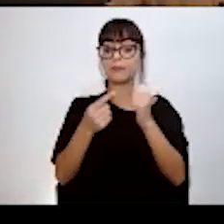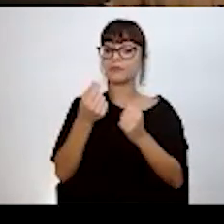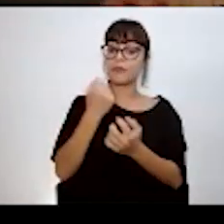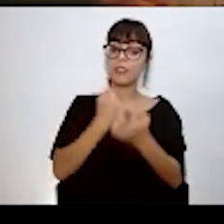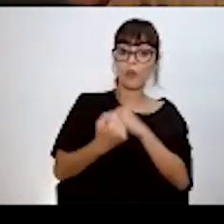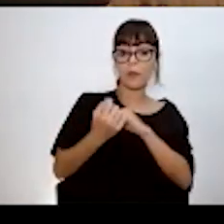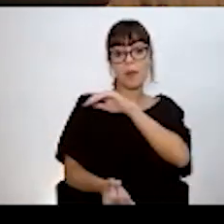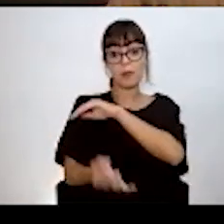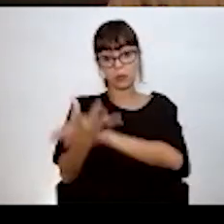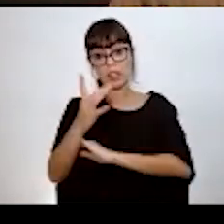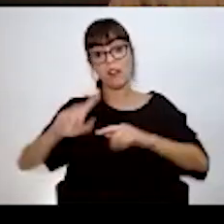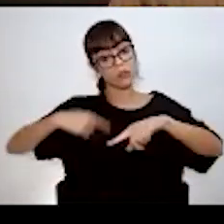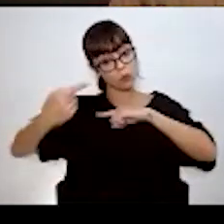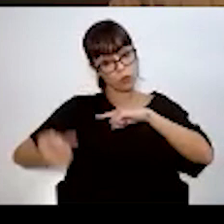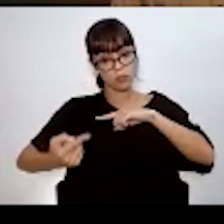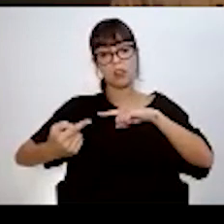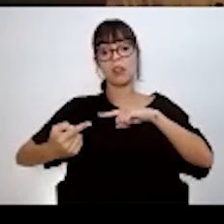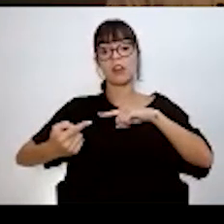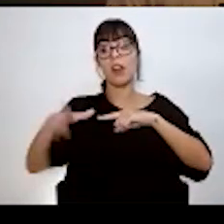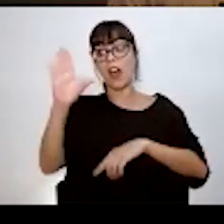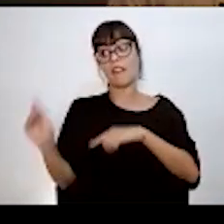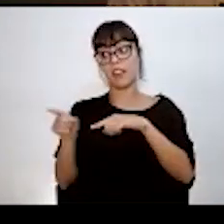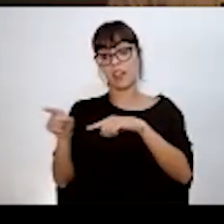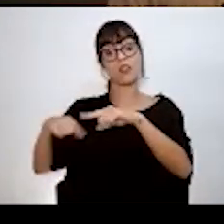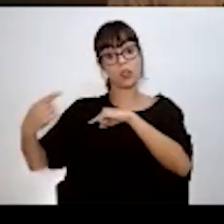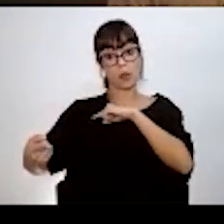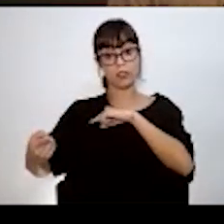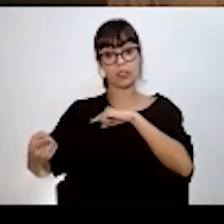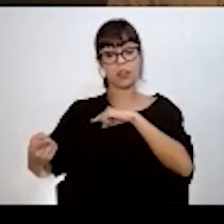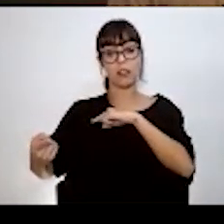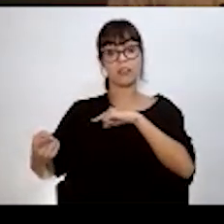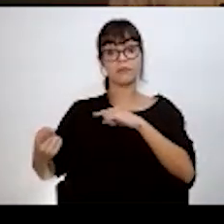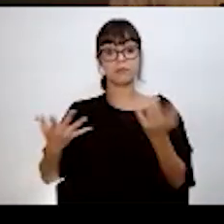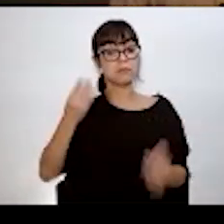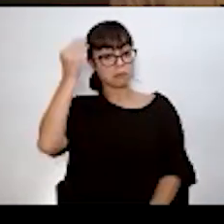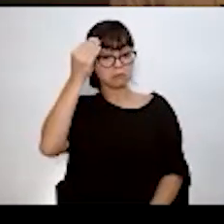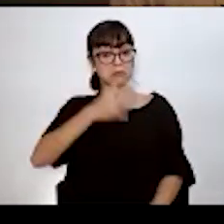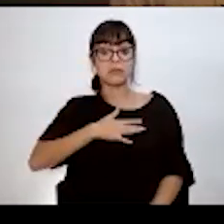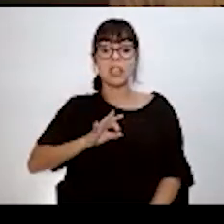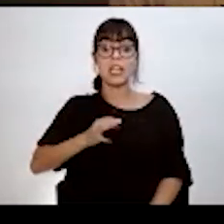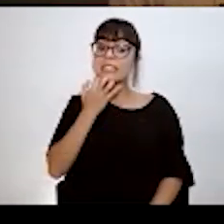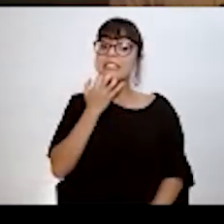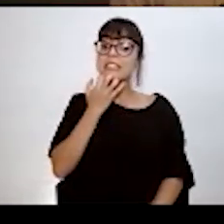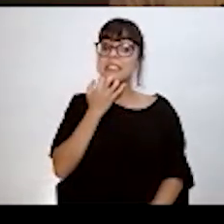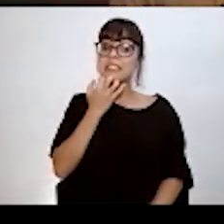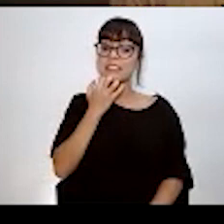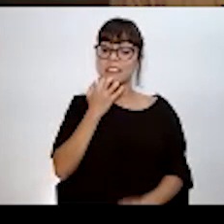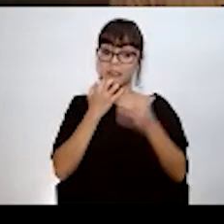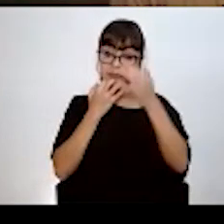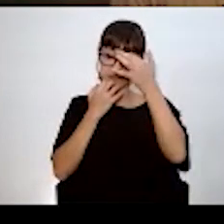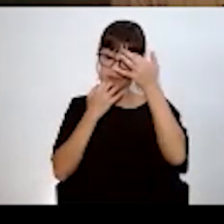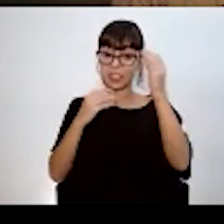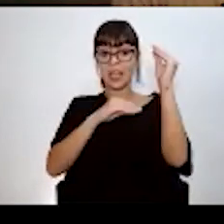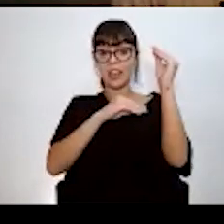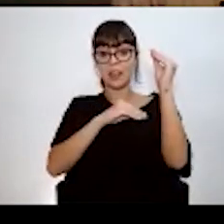productiva, de la organización del hábitat en territorios africanos, y podemos preguntarnos si también tuvieron alguna influencia en el caso